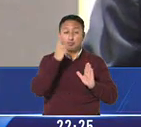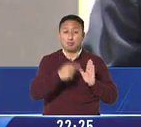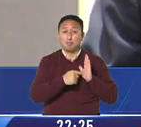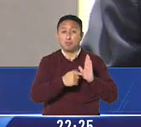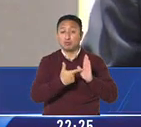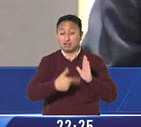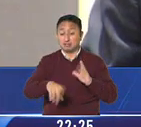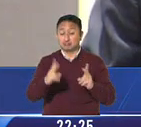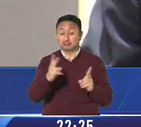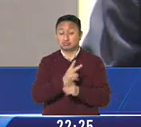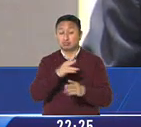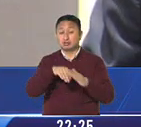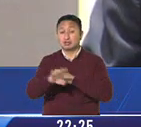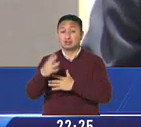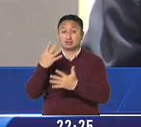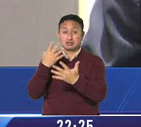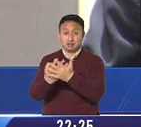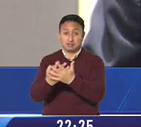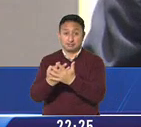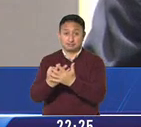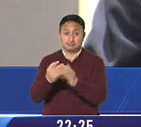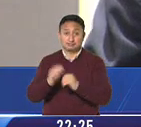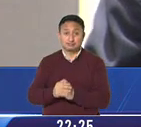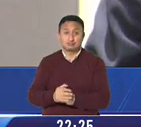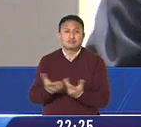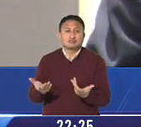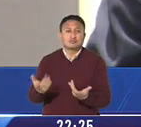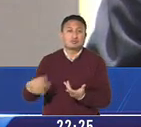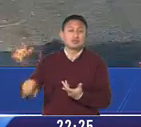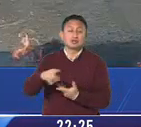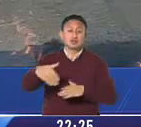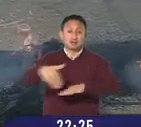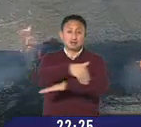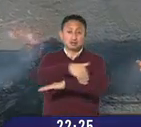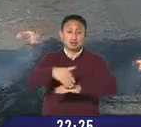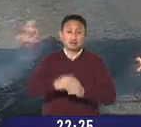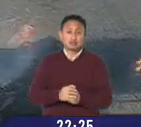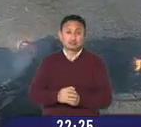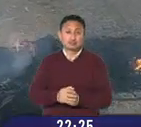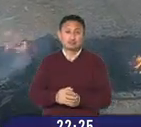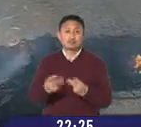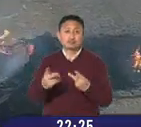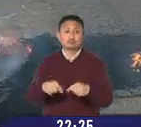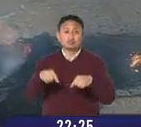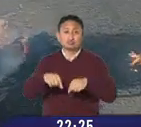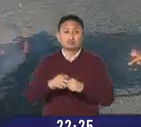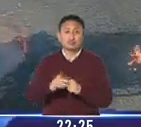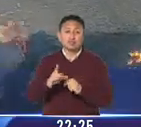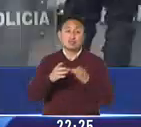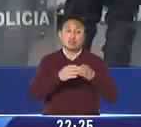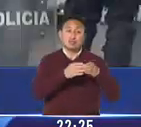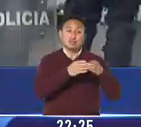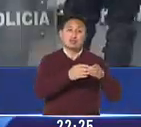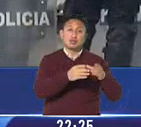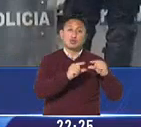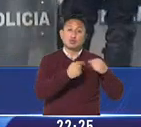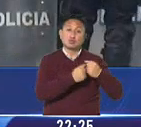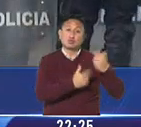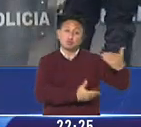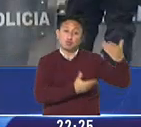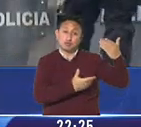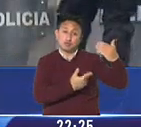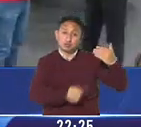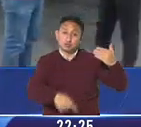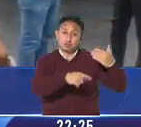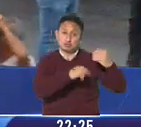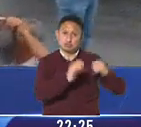la inseguridad en las cárceles, la inseguridad en las calles. Así también cuestionó a ciertos sectores políticos que, según él,